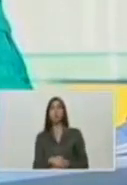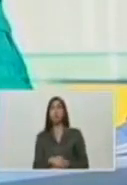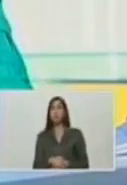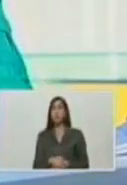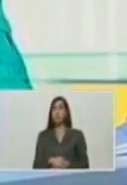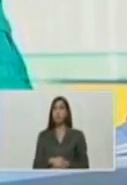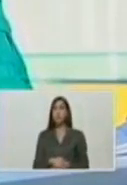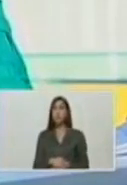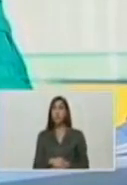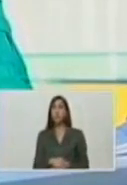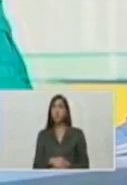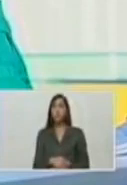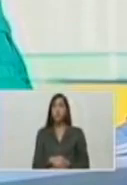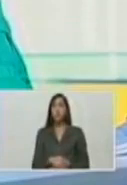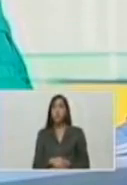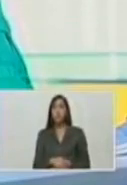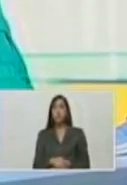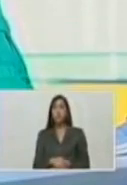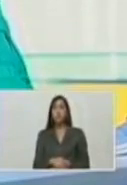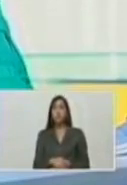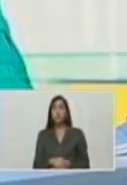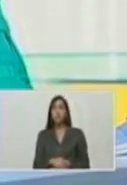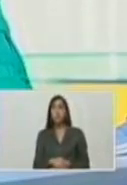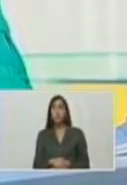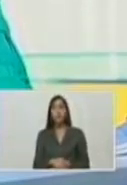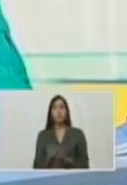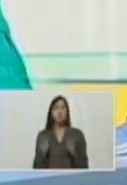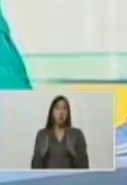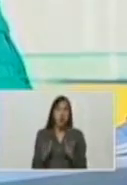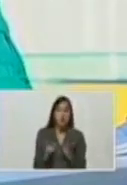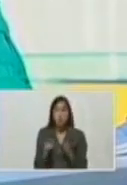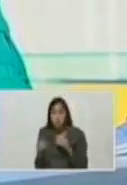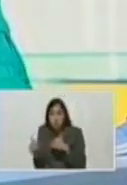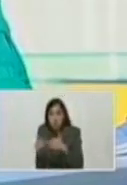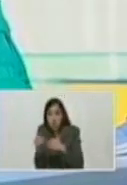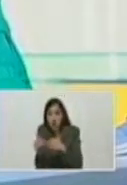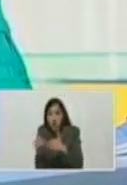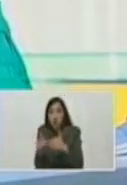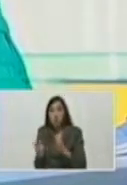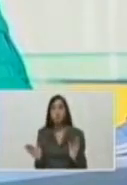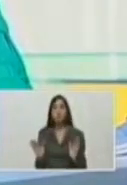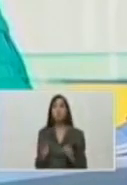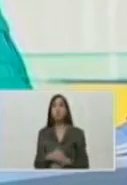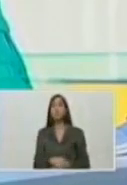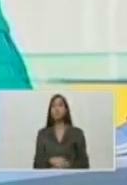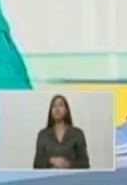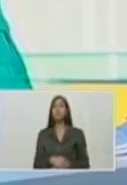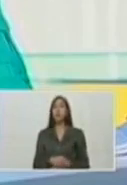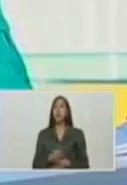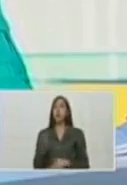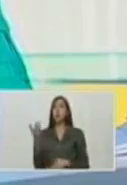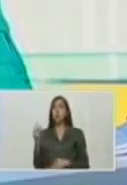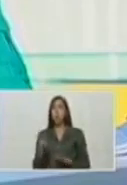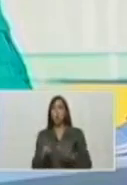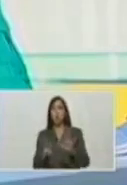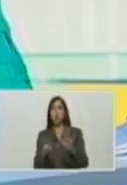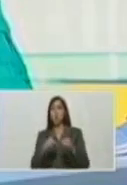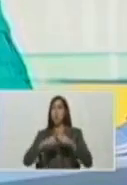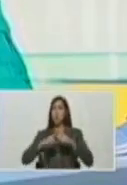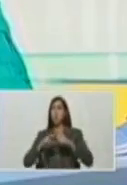Valracio. Y casi gana. O sea que estuvimos ahí. El 7, 7 por